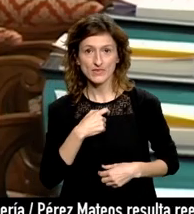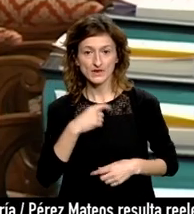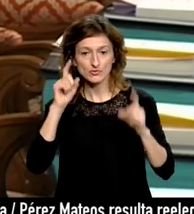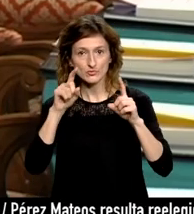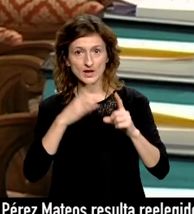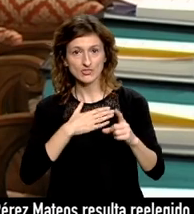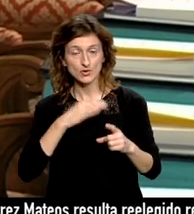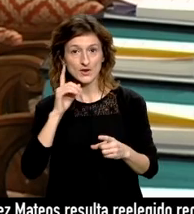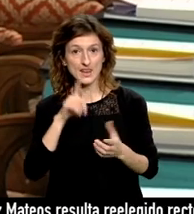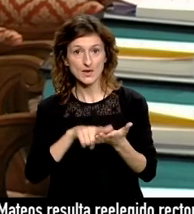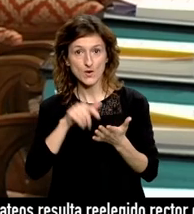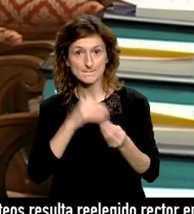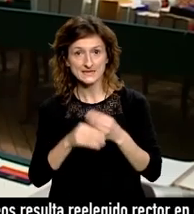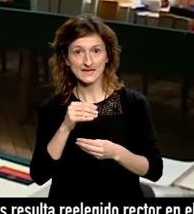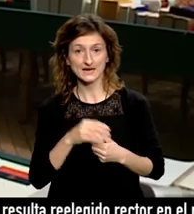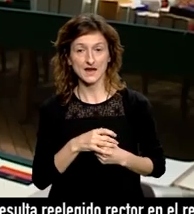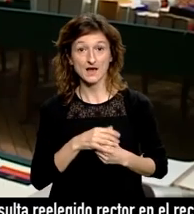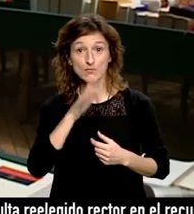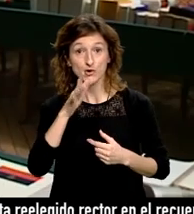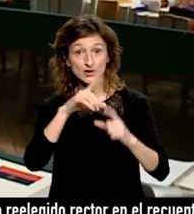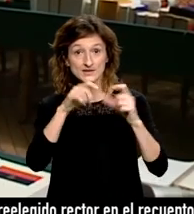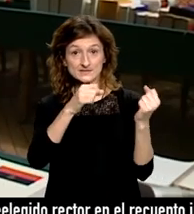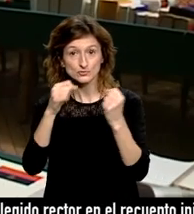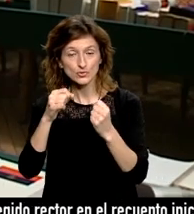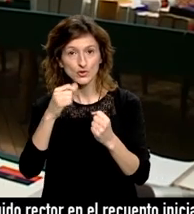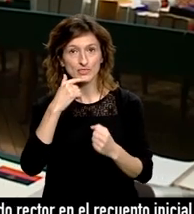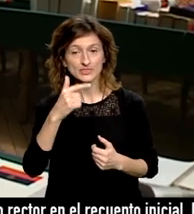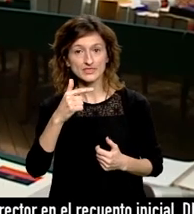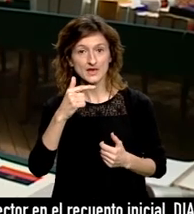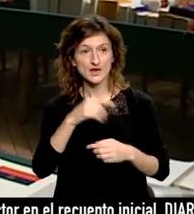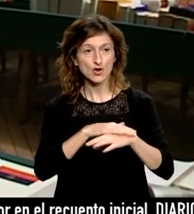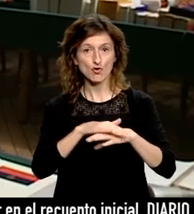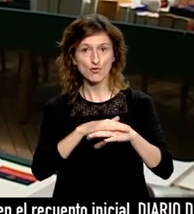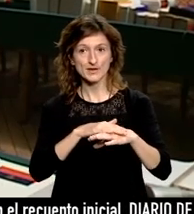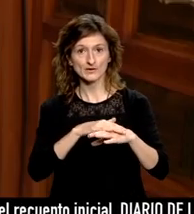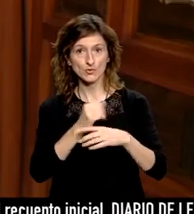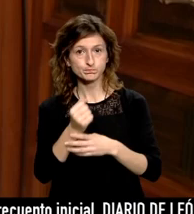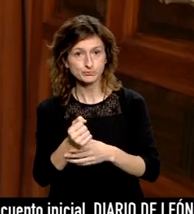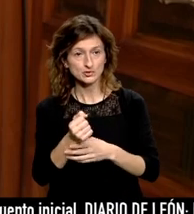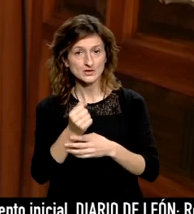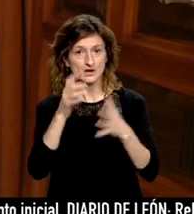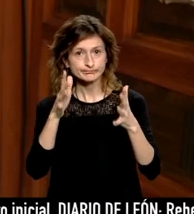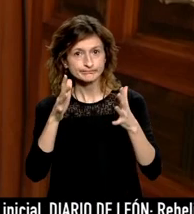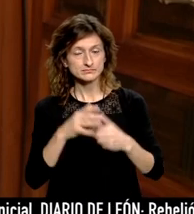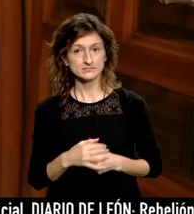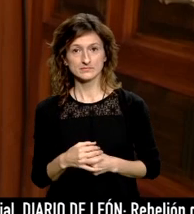educados en su lengua materna. Por este motivo, esta institución se ha puesto a disposición del Gobierno para prestar